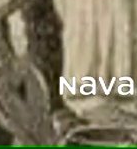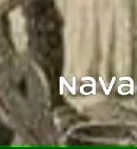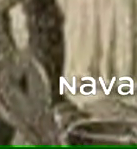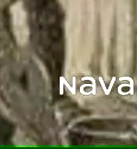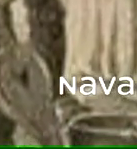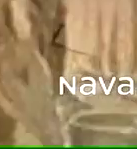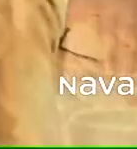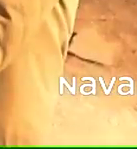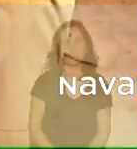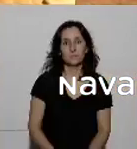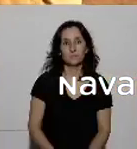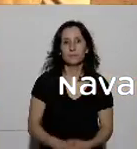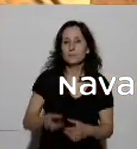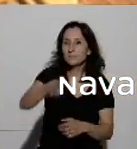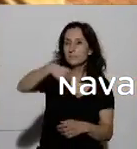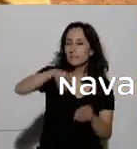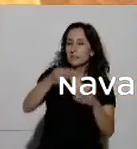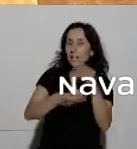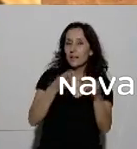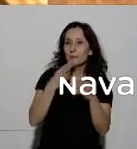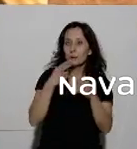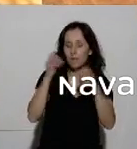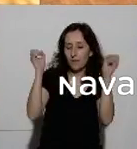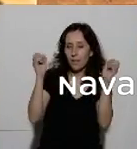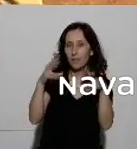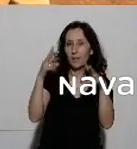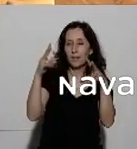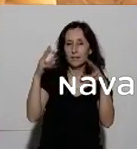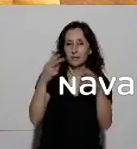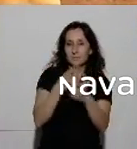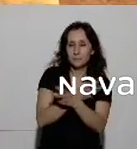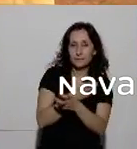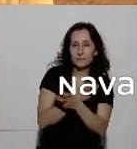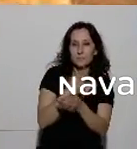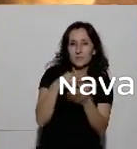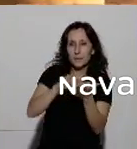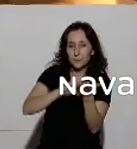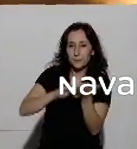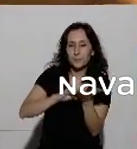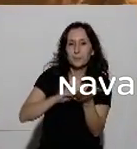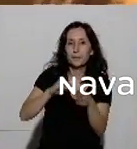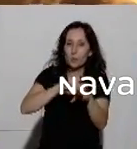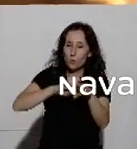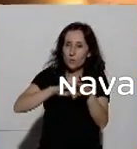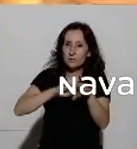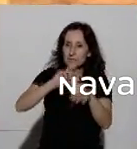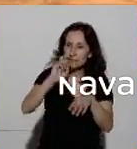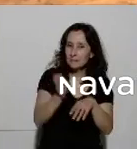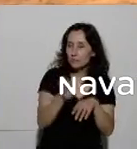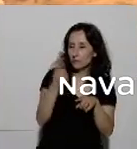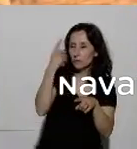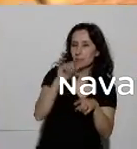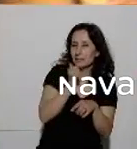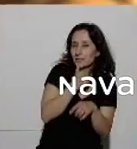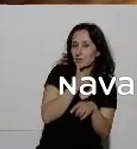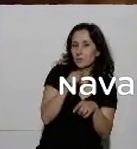Ellas siempre lo que solían hacer eran pócimas, hechizos. ¿Cuáles eran, tú que lo has estudiado, estos secretos que aquí se vivieron, cuáles eran los